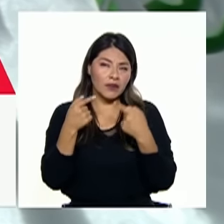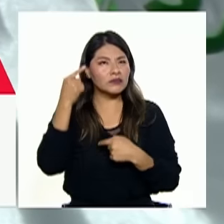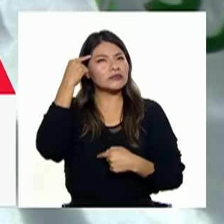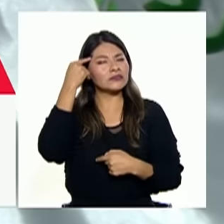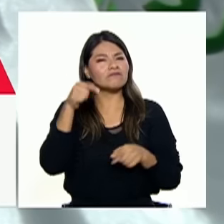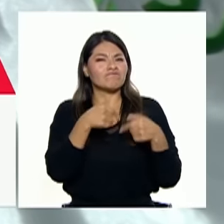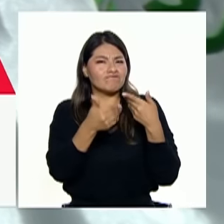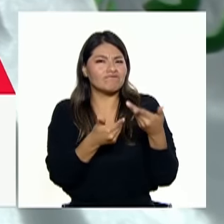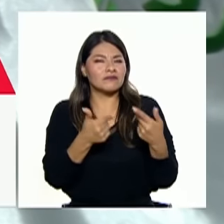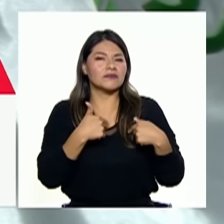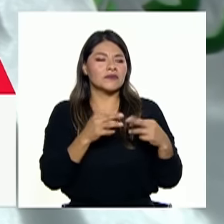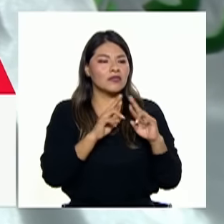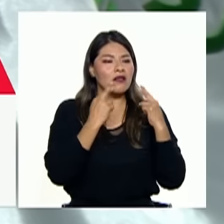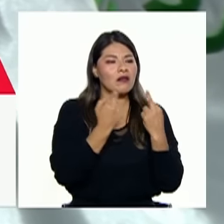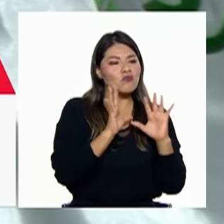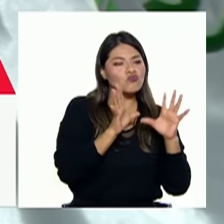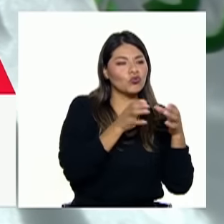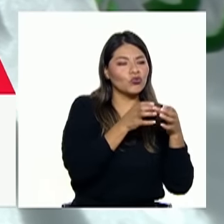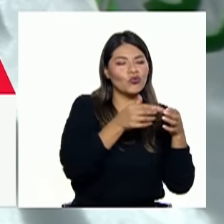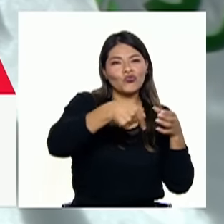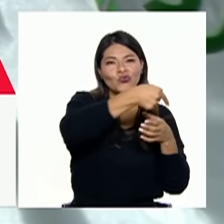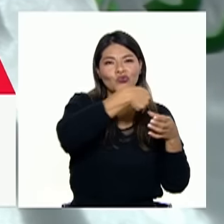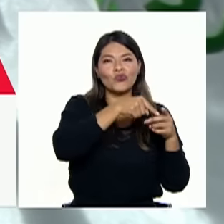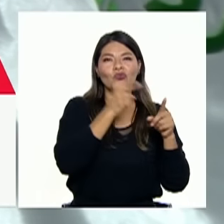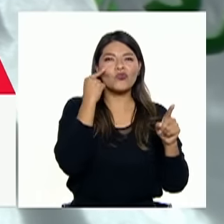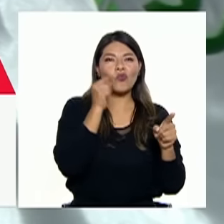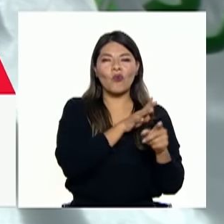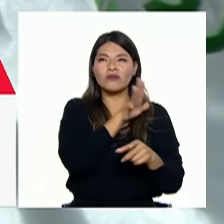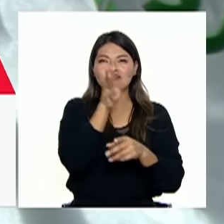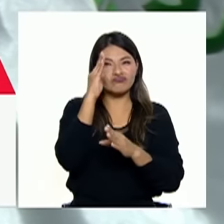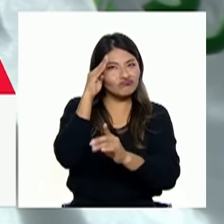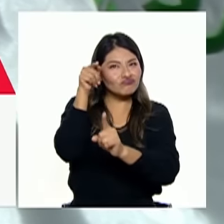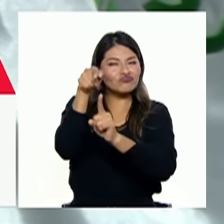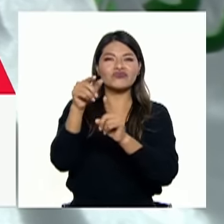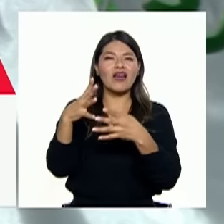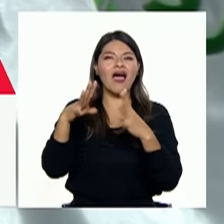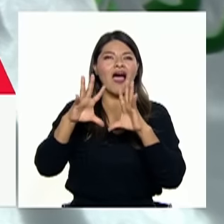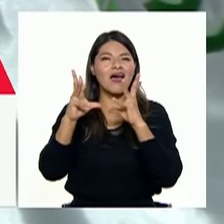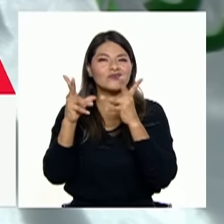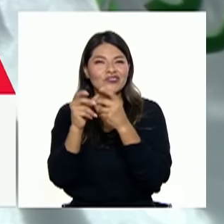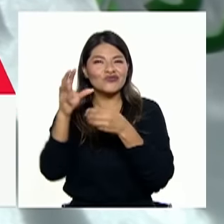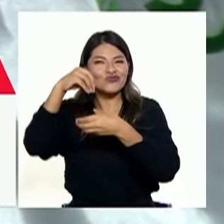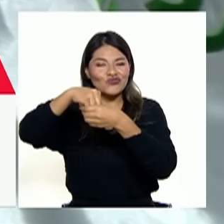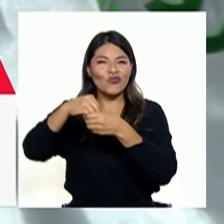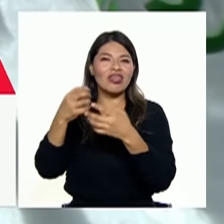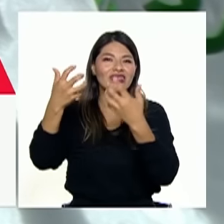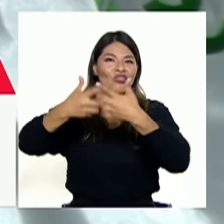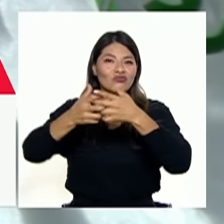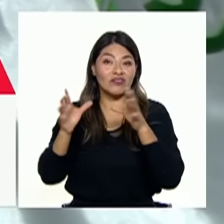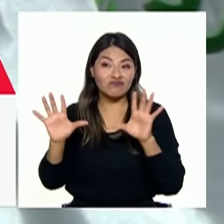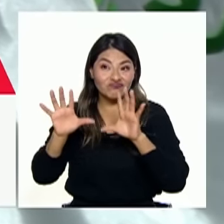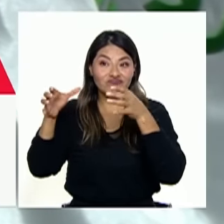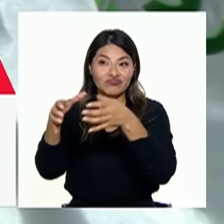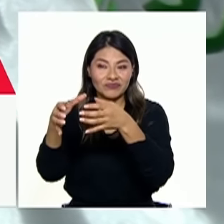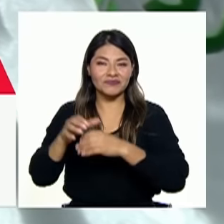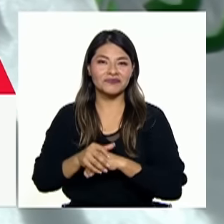se reunieron para fundar la Sociedad Nacional de Industrias. El contexto de su fundación no pudo ser más